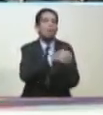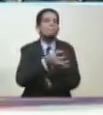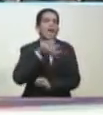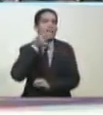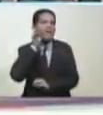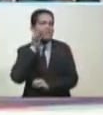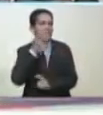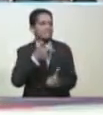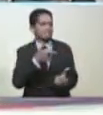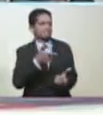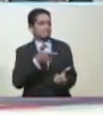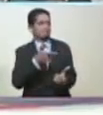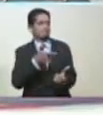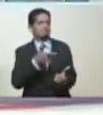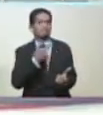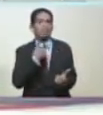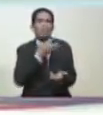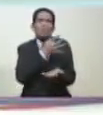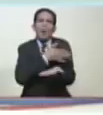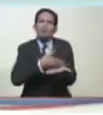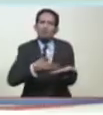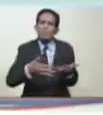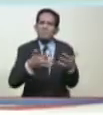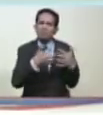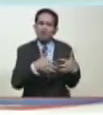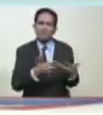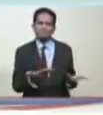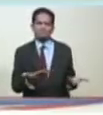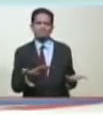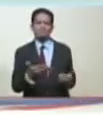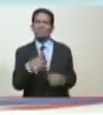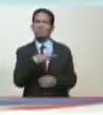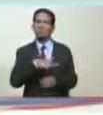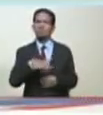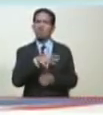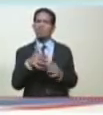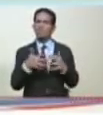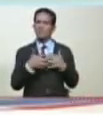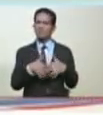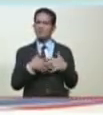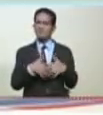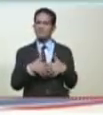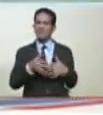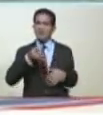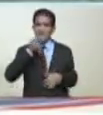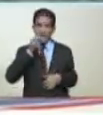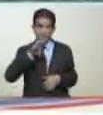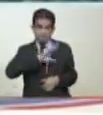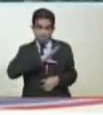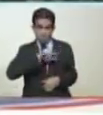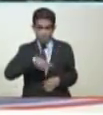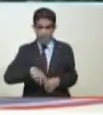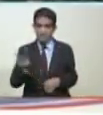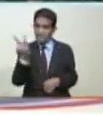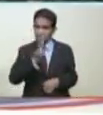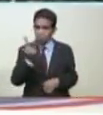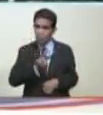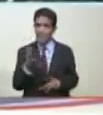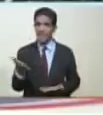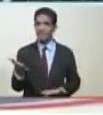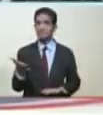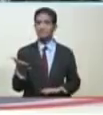bolívares cuando se produce en Venezuela. ¿Dónde se produce ese café? En las montañas de